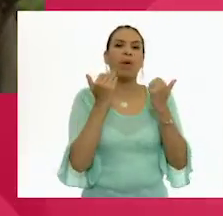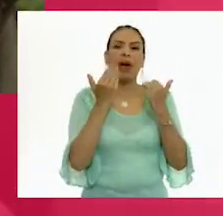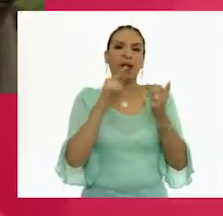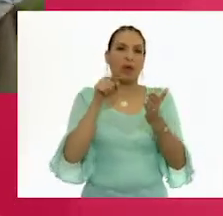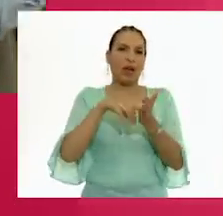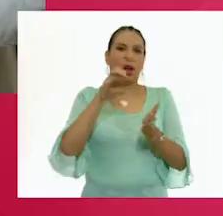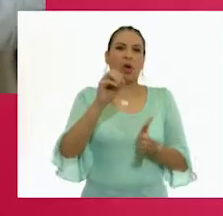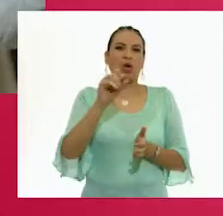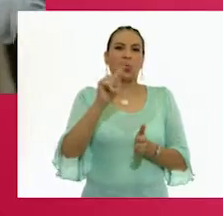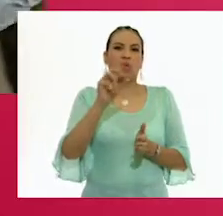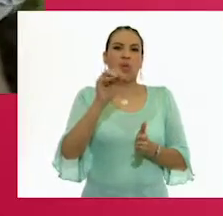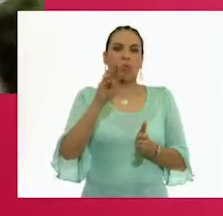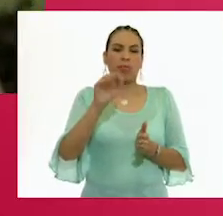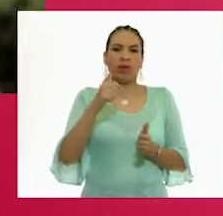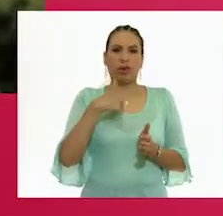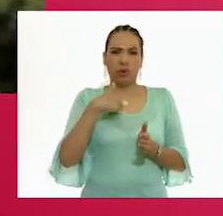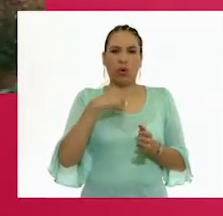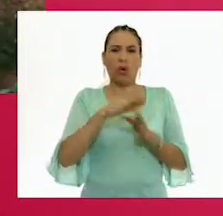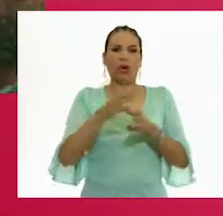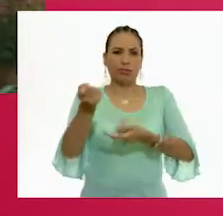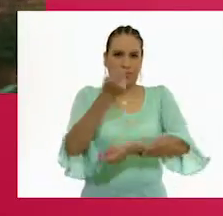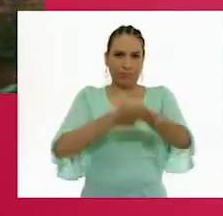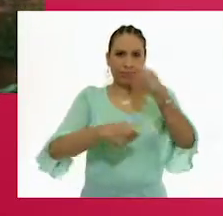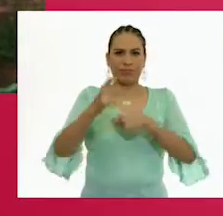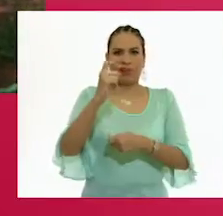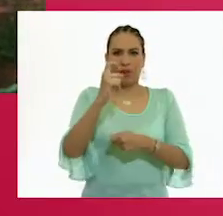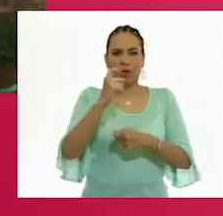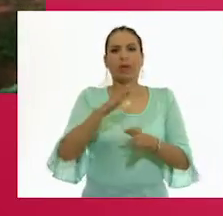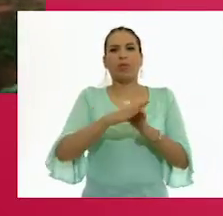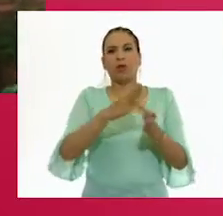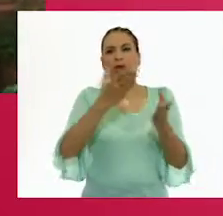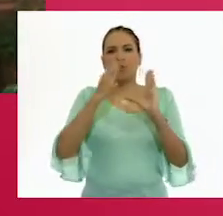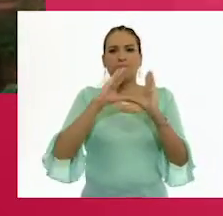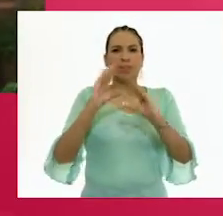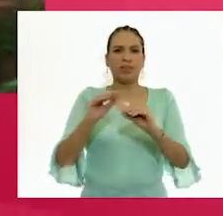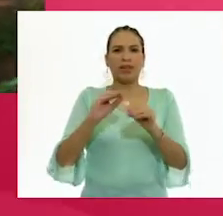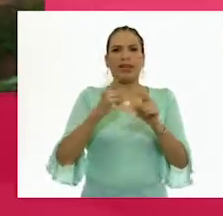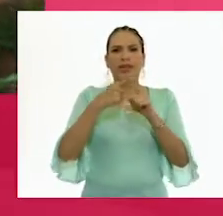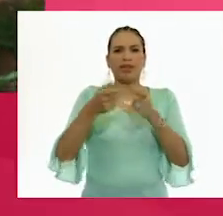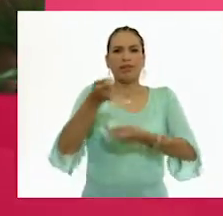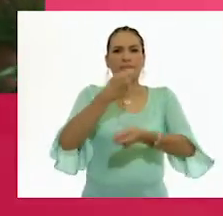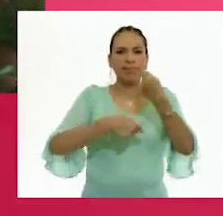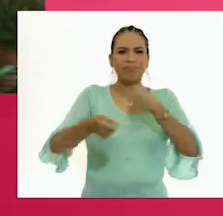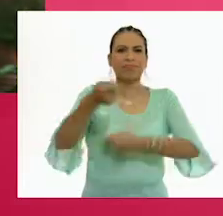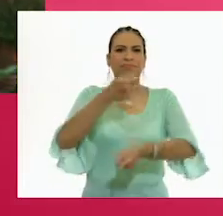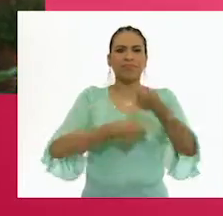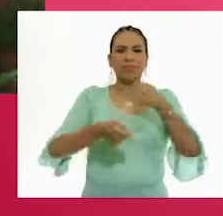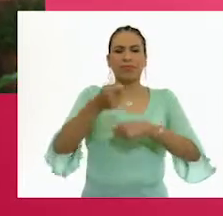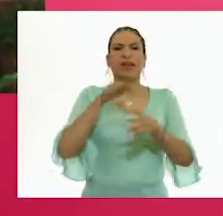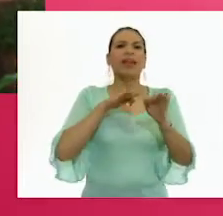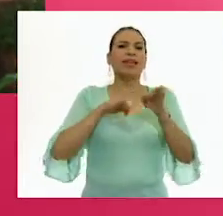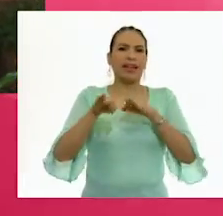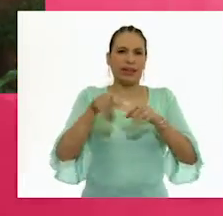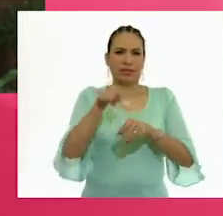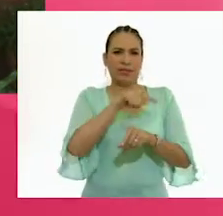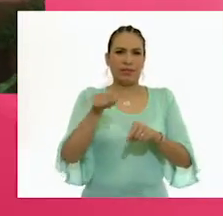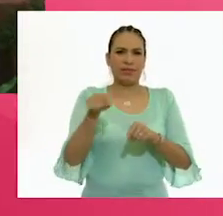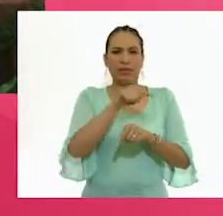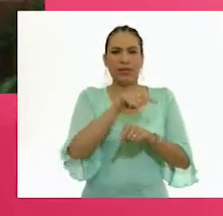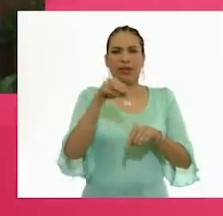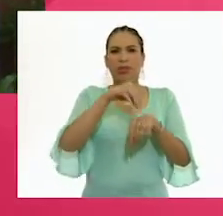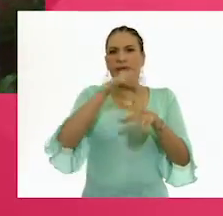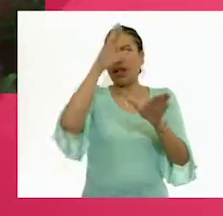Otumba. Entonces dijeron, yo te mando, yo te llevo agua y tráeme curas. Y empezaron a hacer ese trueque, empezaron a trabajarlo, hicieron